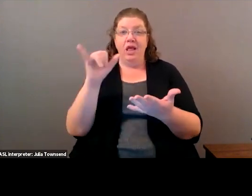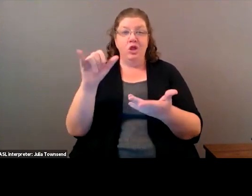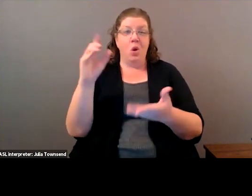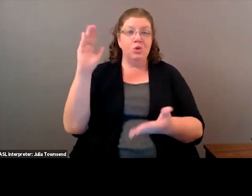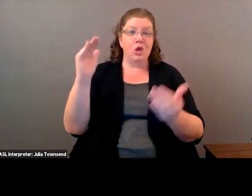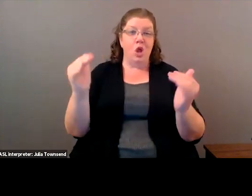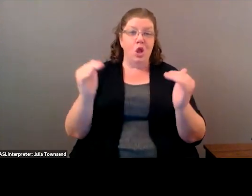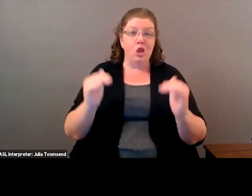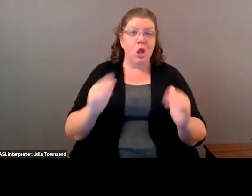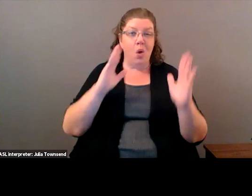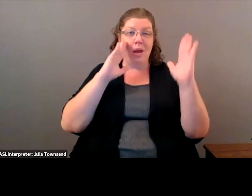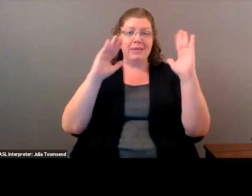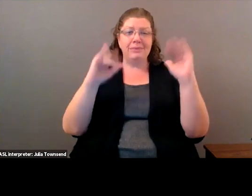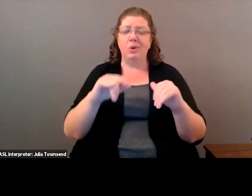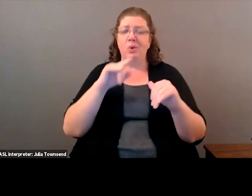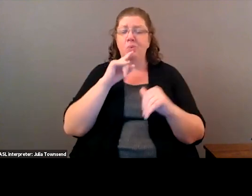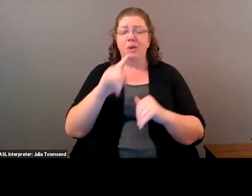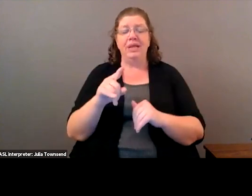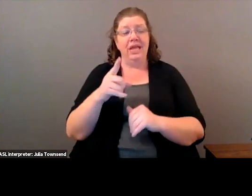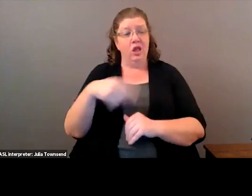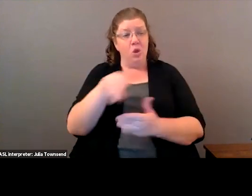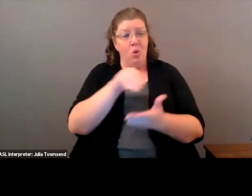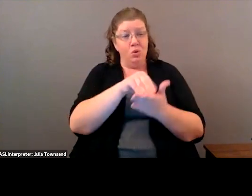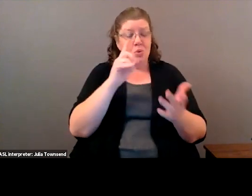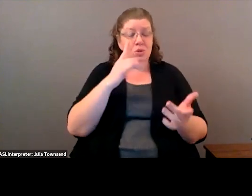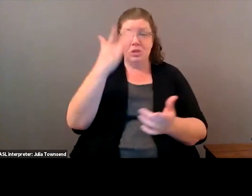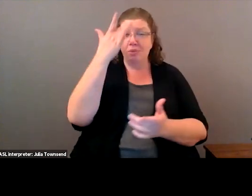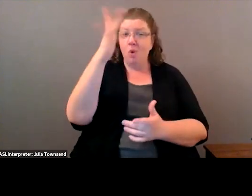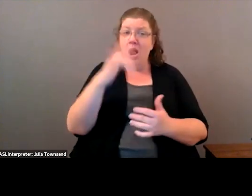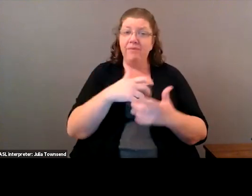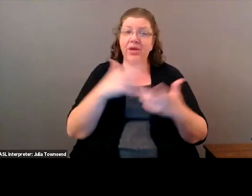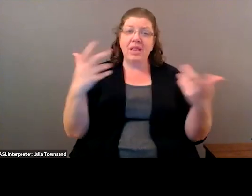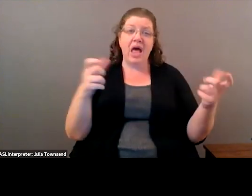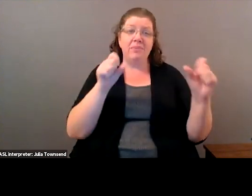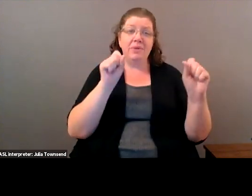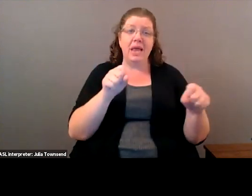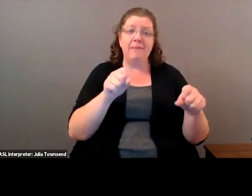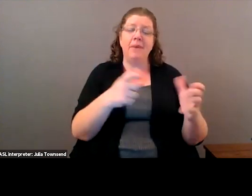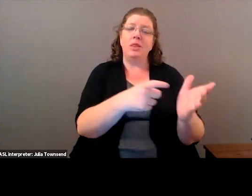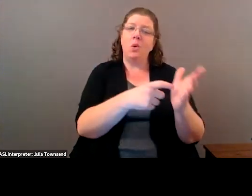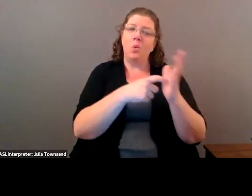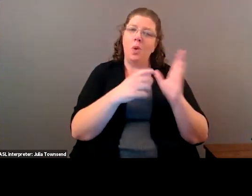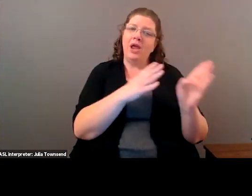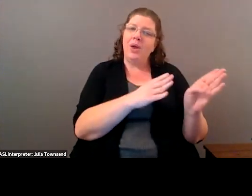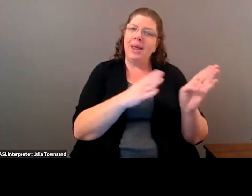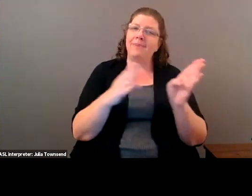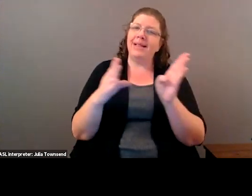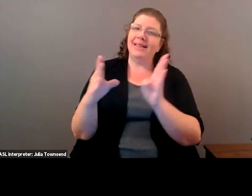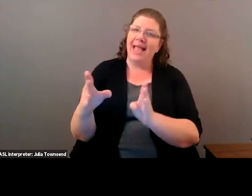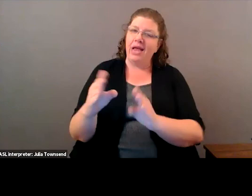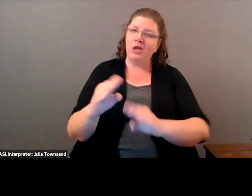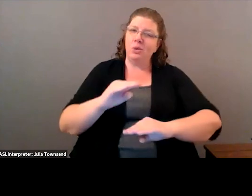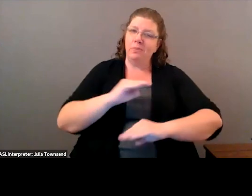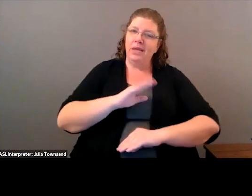pero se requiere de un plan de acuerdo a sus necesidades. Tiempo. La